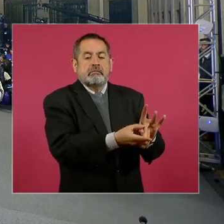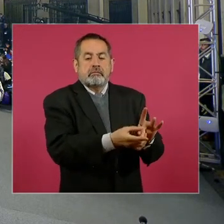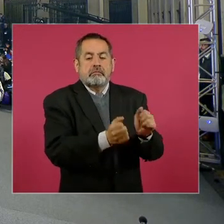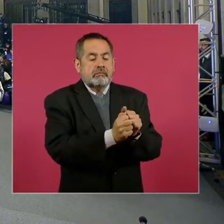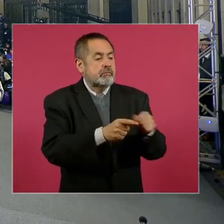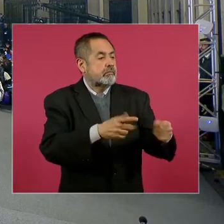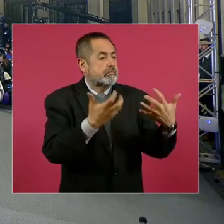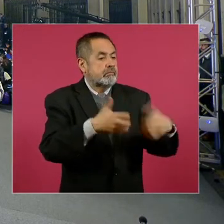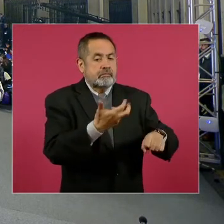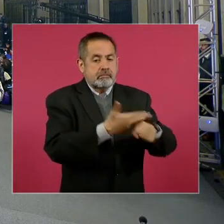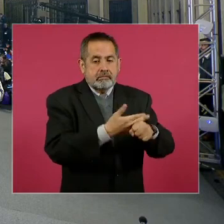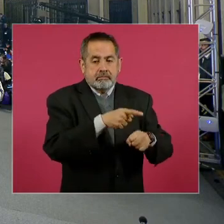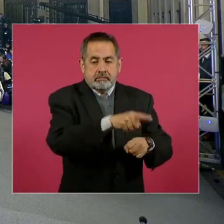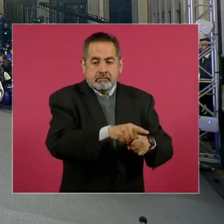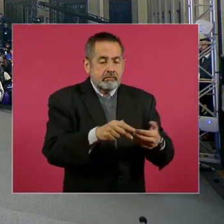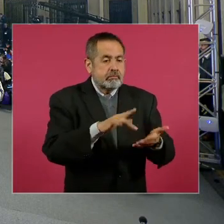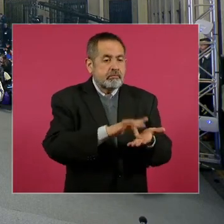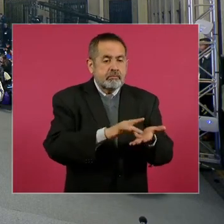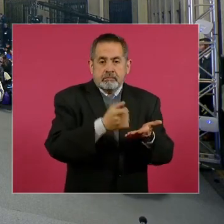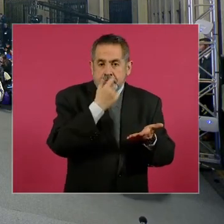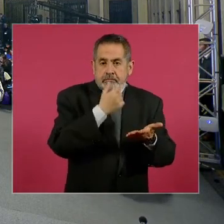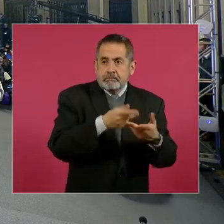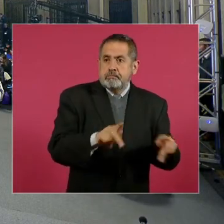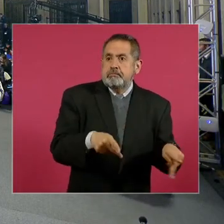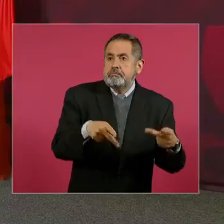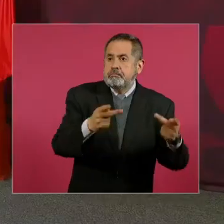con una empresa que distribuía medicamentos,